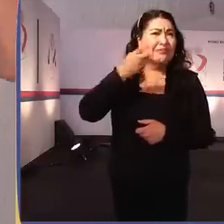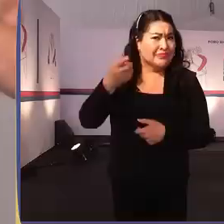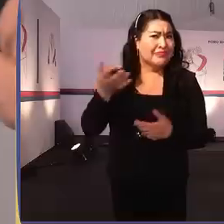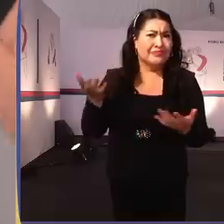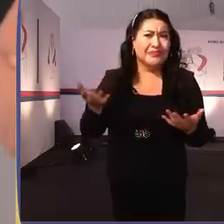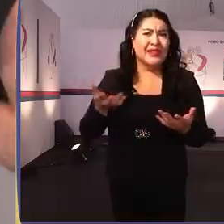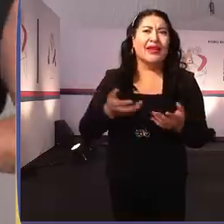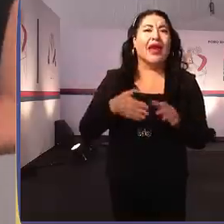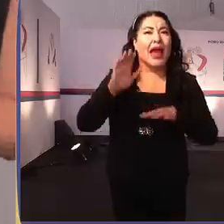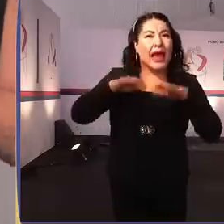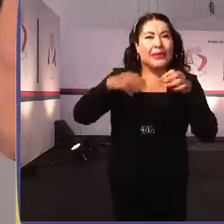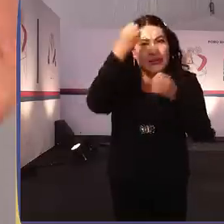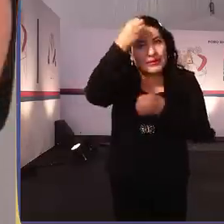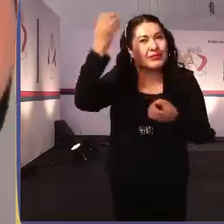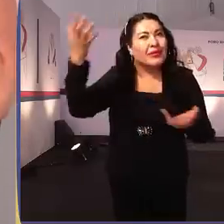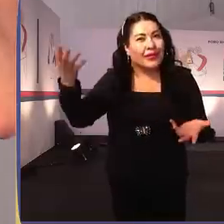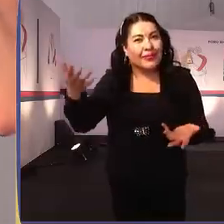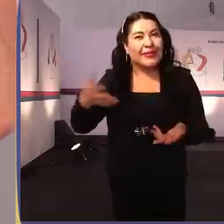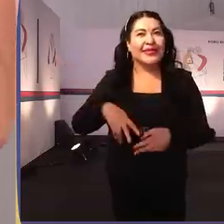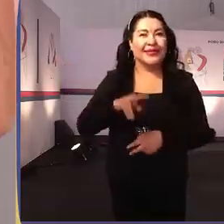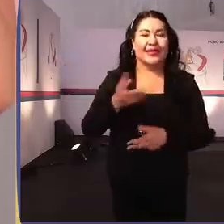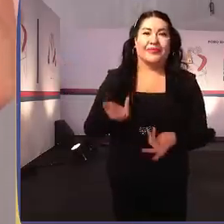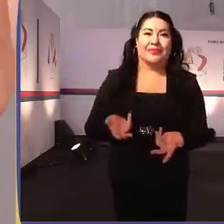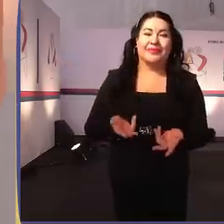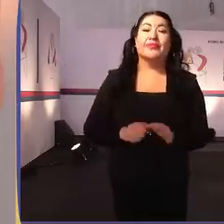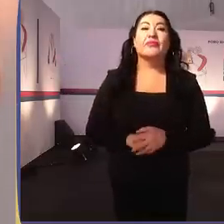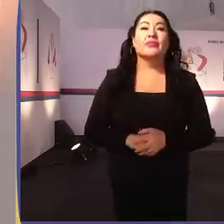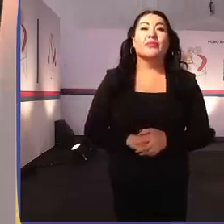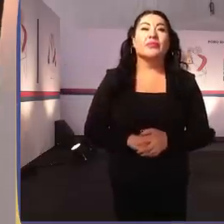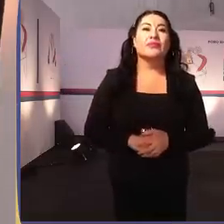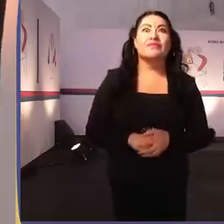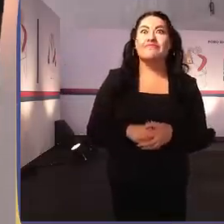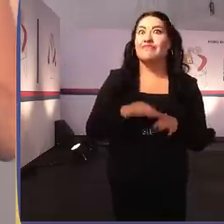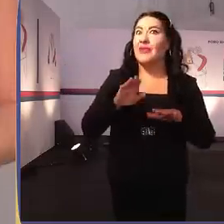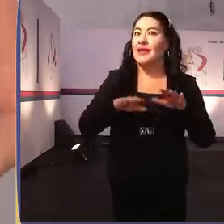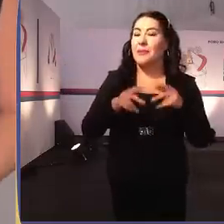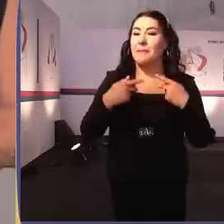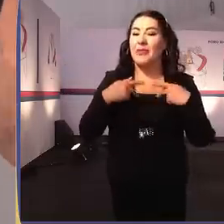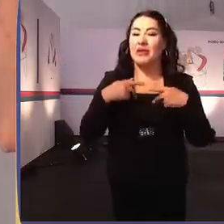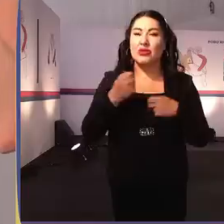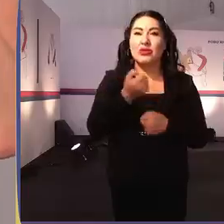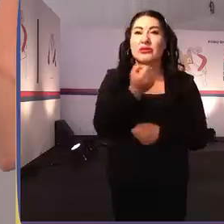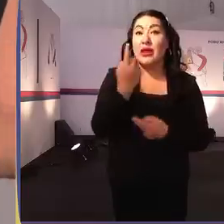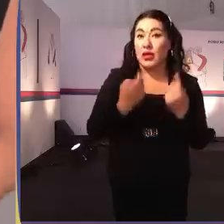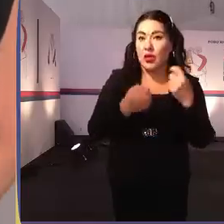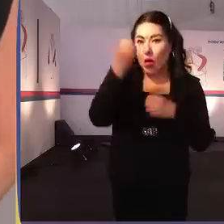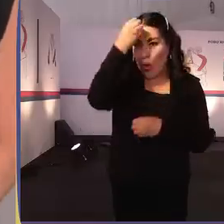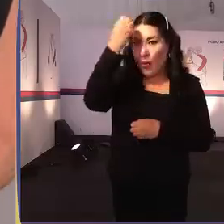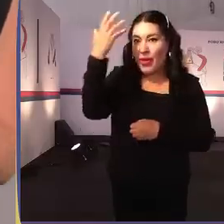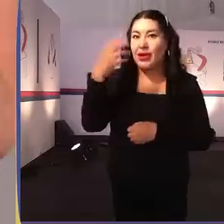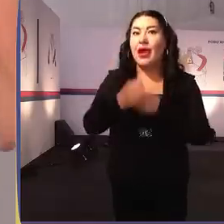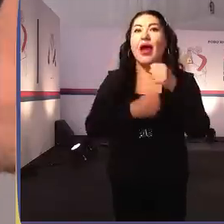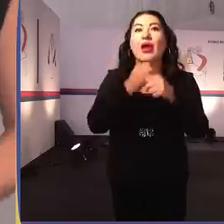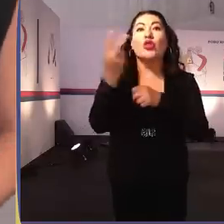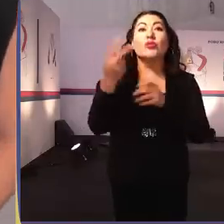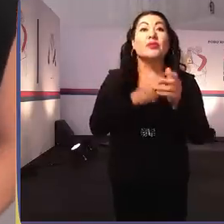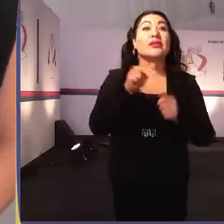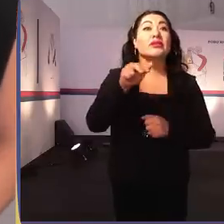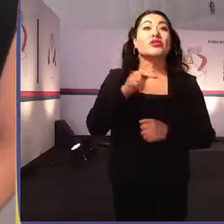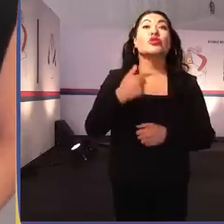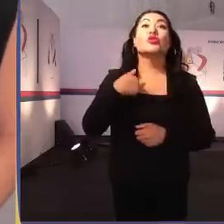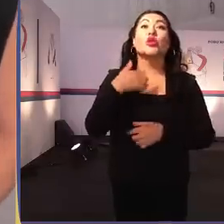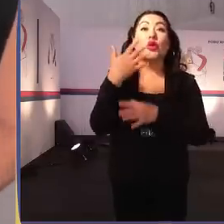es que la amnesia, miren, ya ven cómo así es, la amnesia llevó a que muchos se olvidaran que en el 2018 yo se los